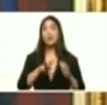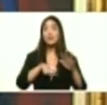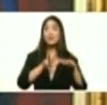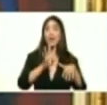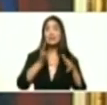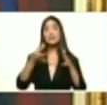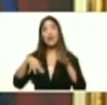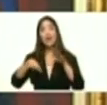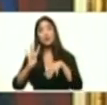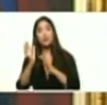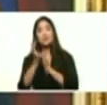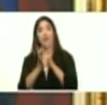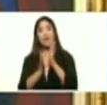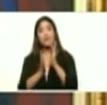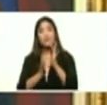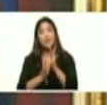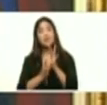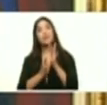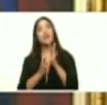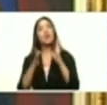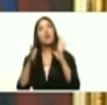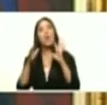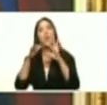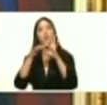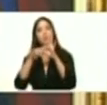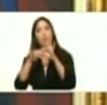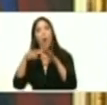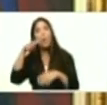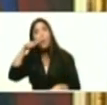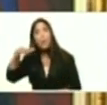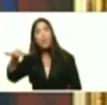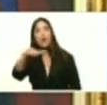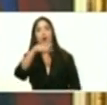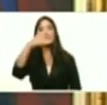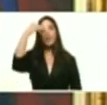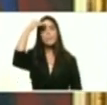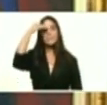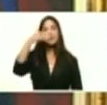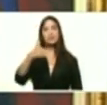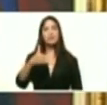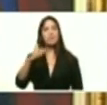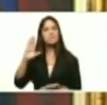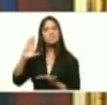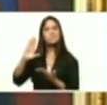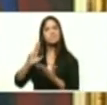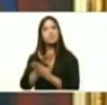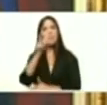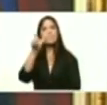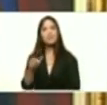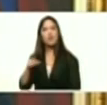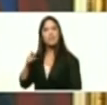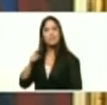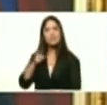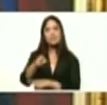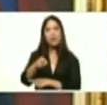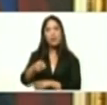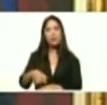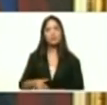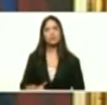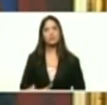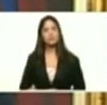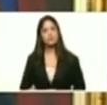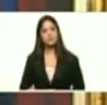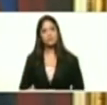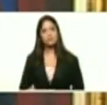14 de abril, la maravillosa Unión Cívico-Militar, echara de aquí, a un dictador, que pretendió imponerse,